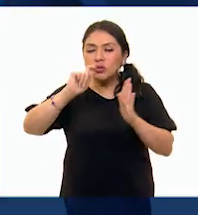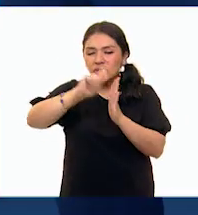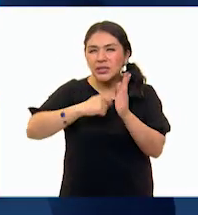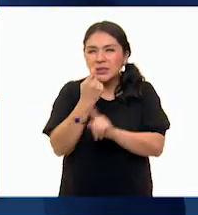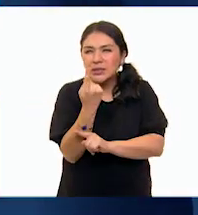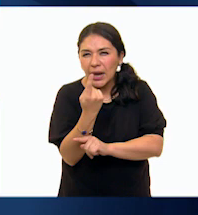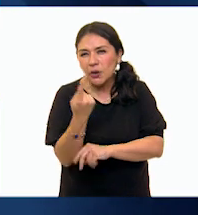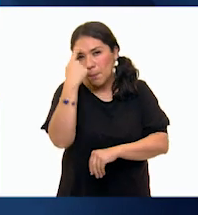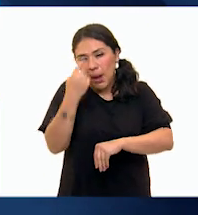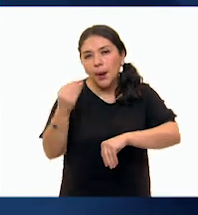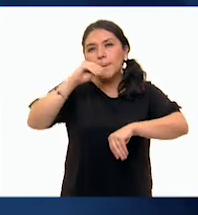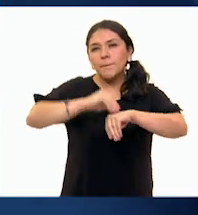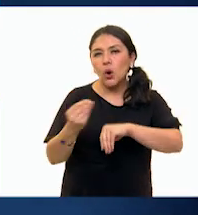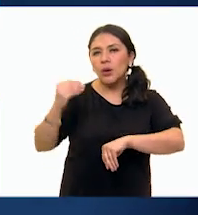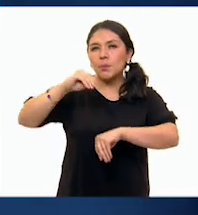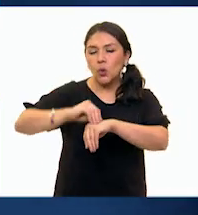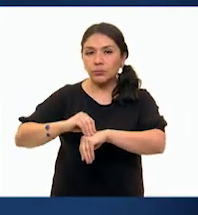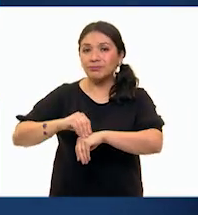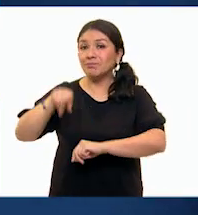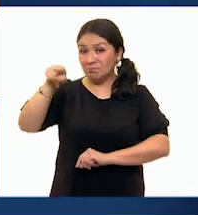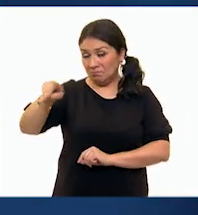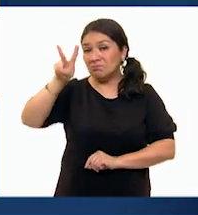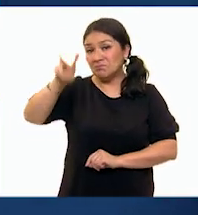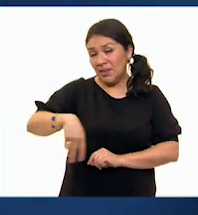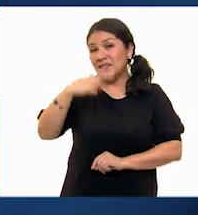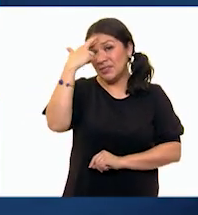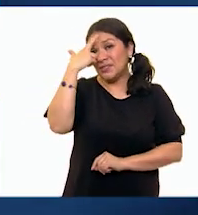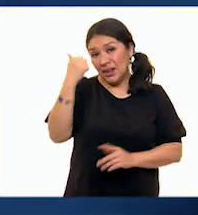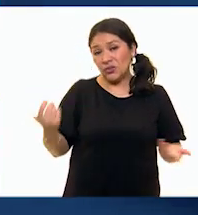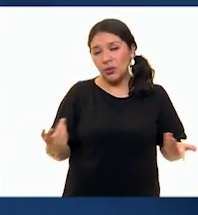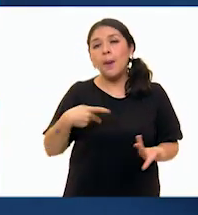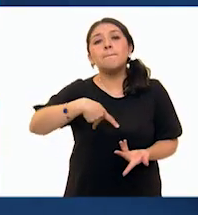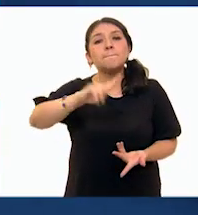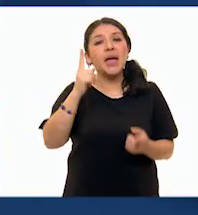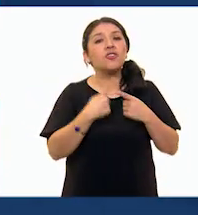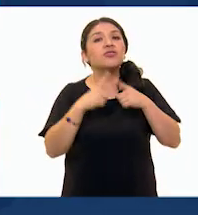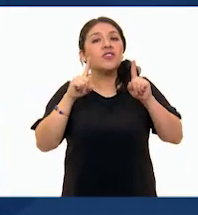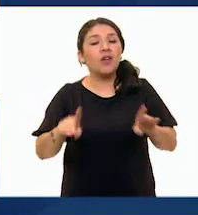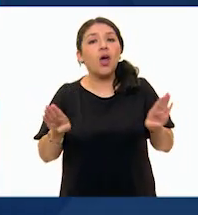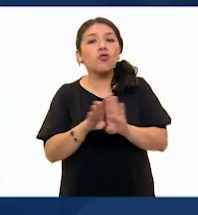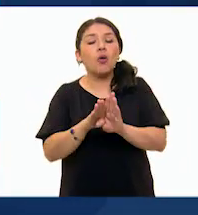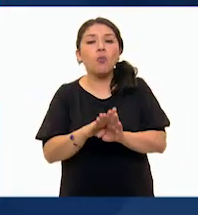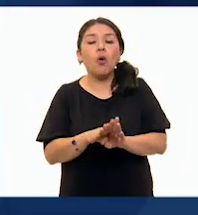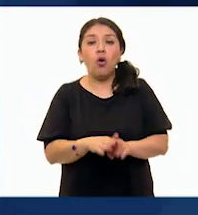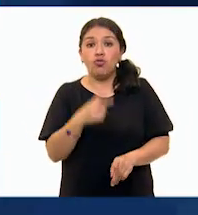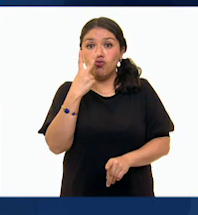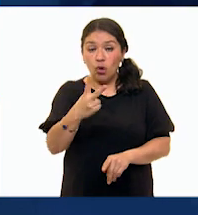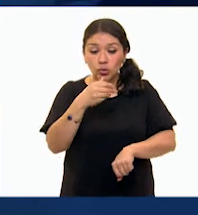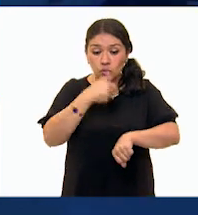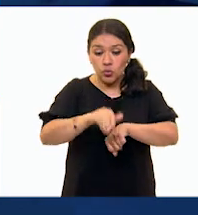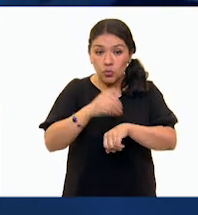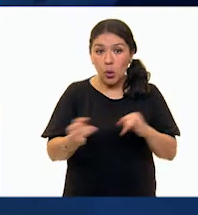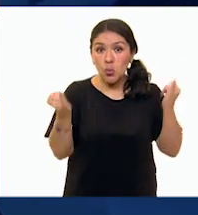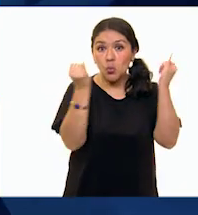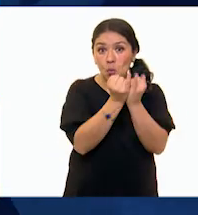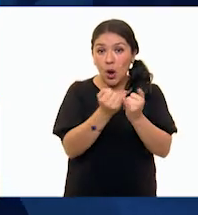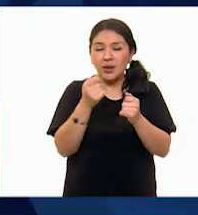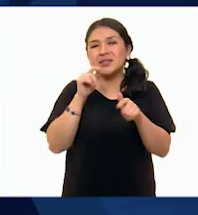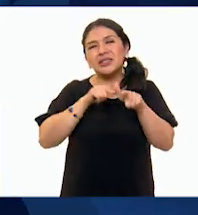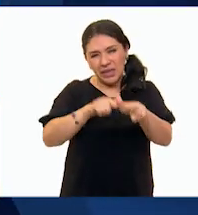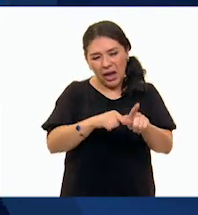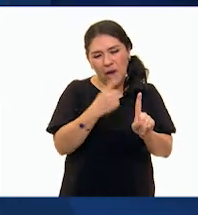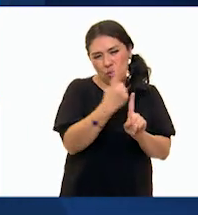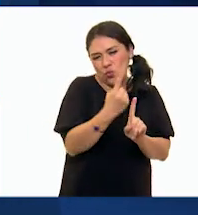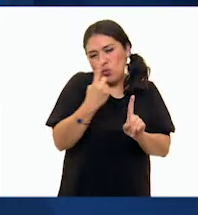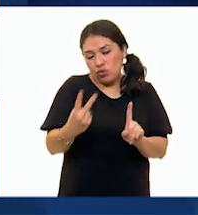aumentan entre cada figura. Es cierto lo que dices. La diferencia entre dos términos consecutivos